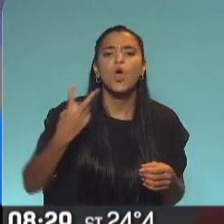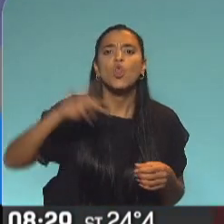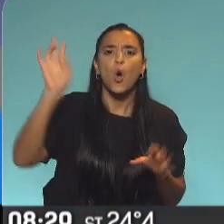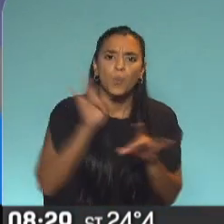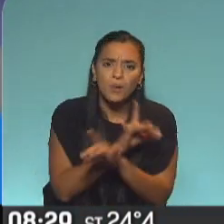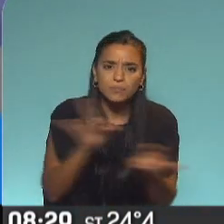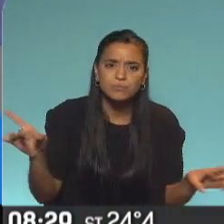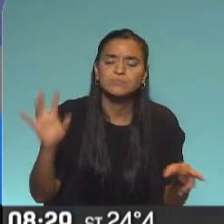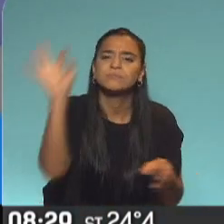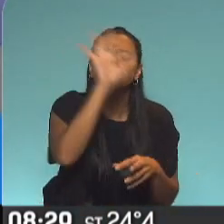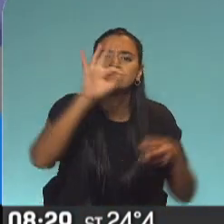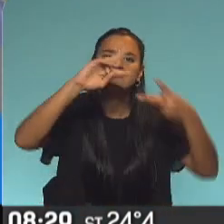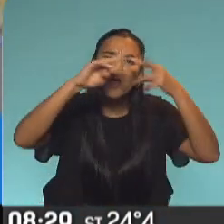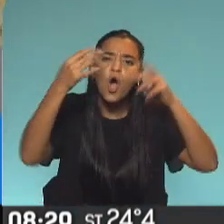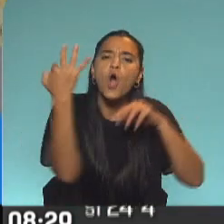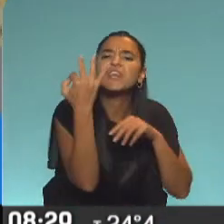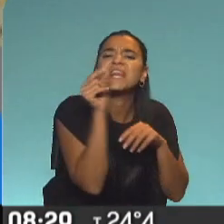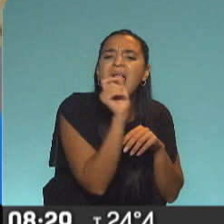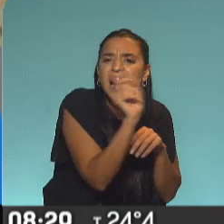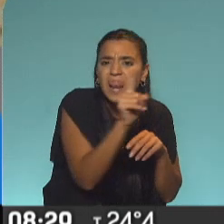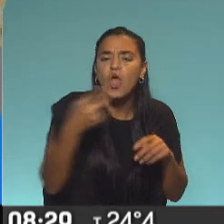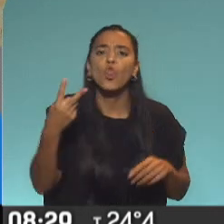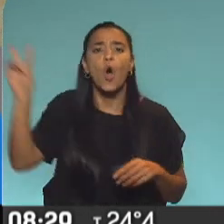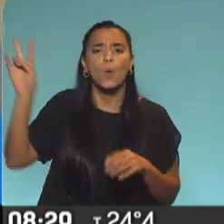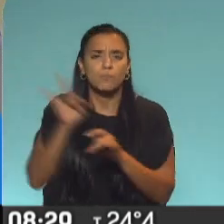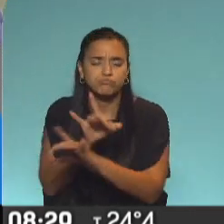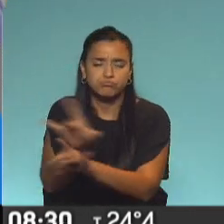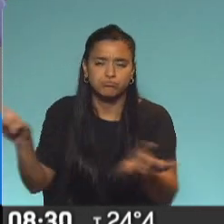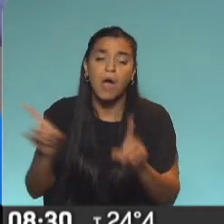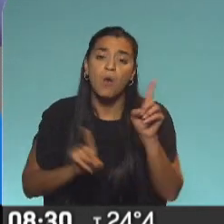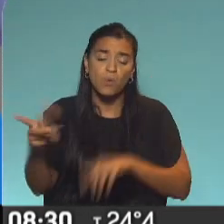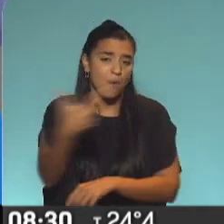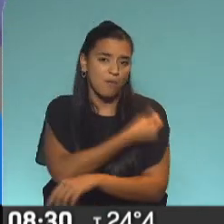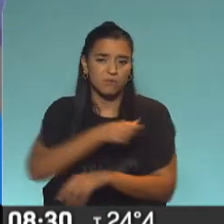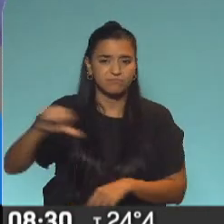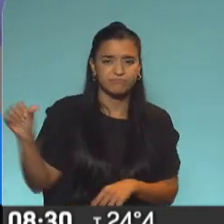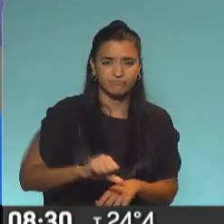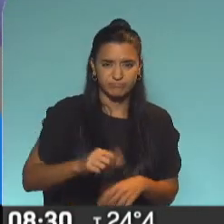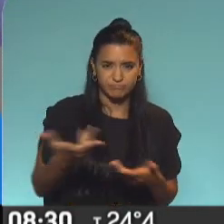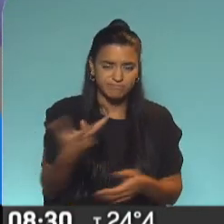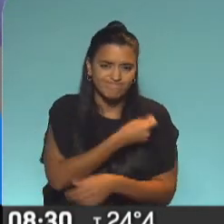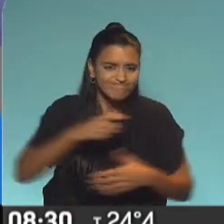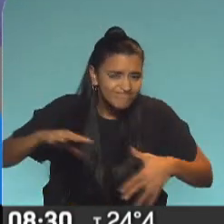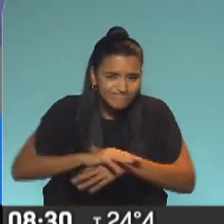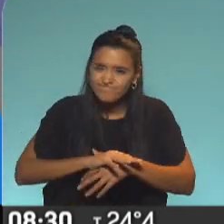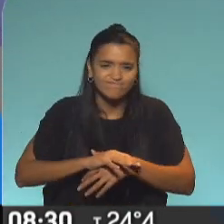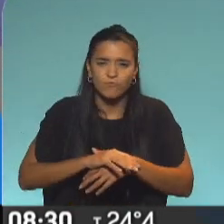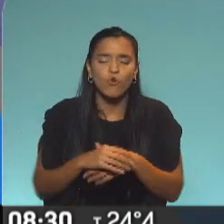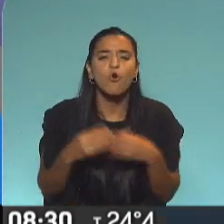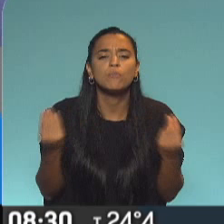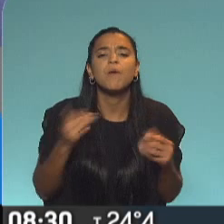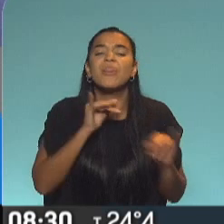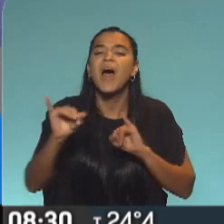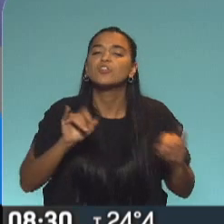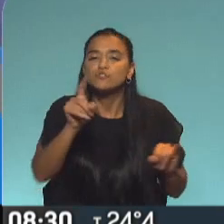que la cepa original y en este sentido que algunas vacunas no estarían siendo lo suficientemente efectivas para enfrentarla. ¿Qué